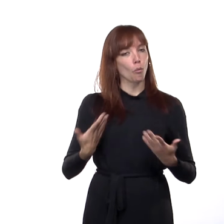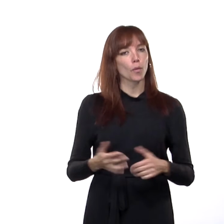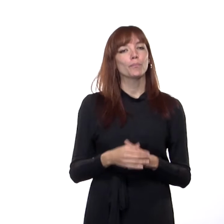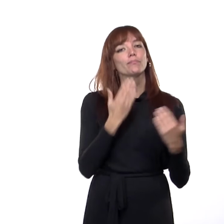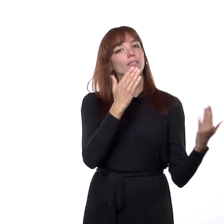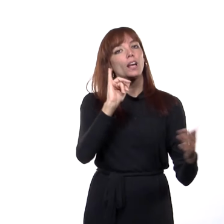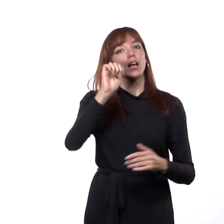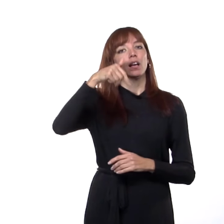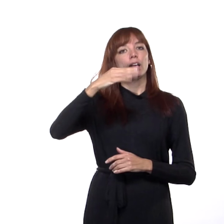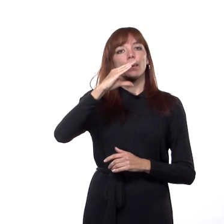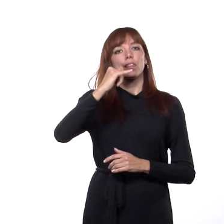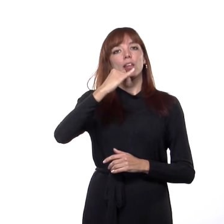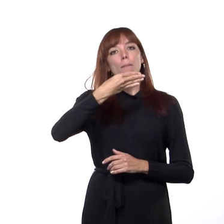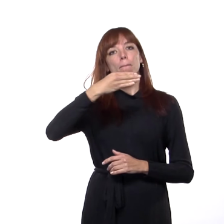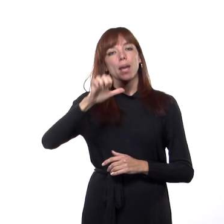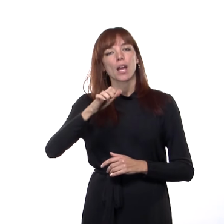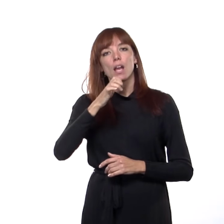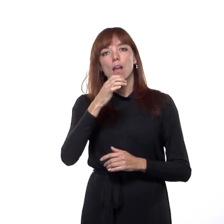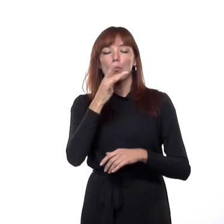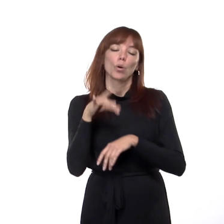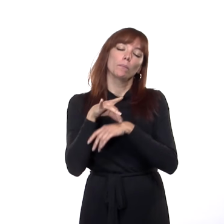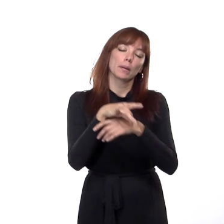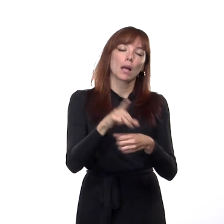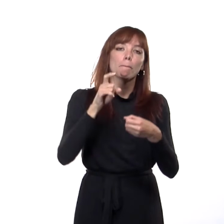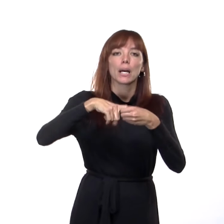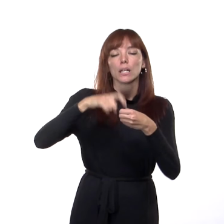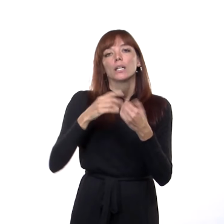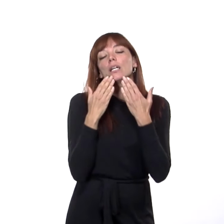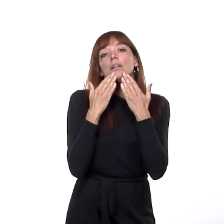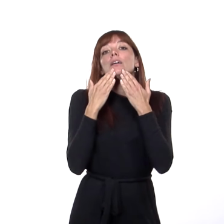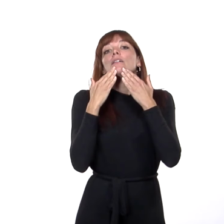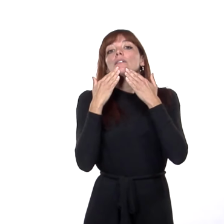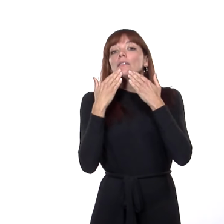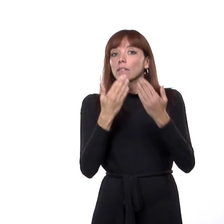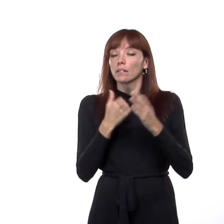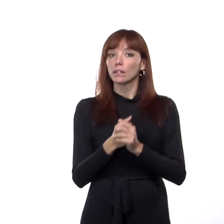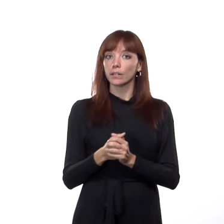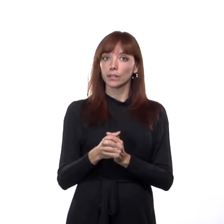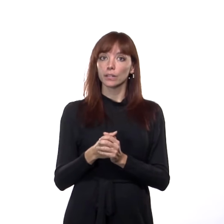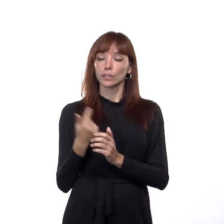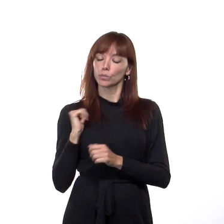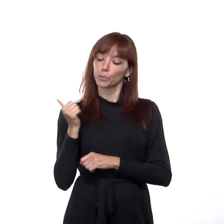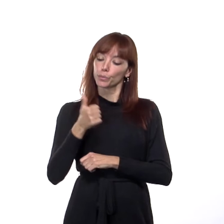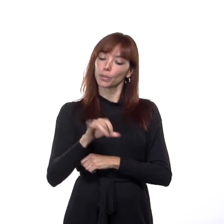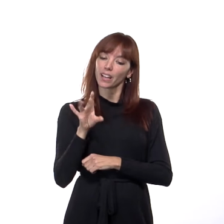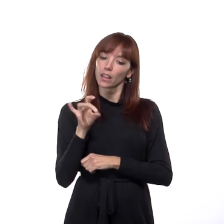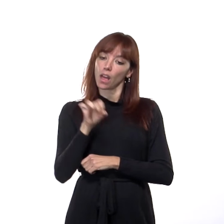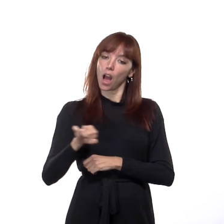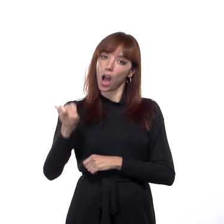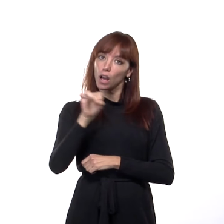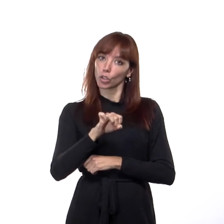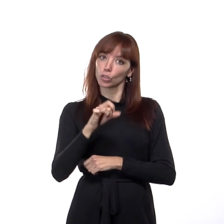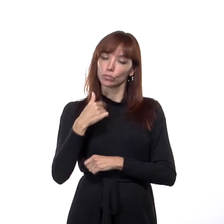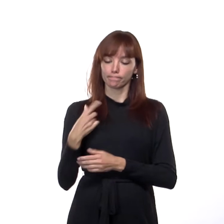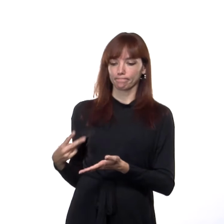que me haya invitado a participar y poder ver después de asistir 15 años al índice poder ver desde